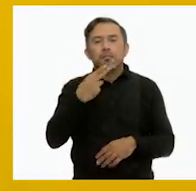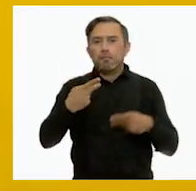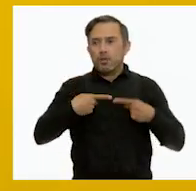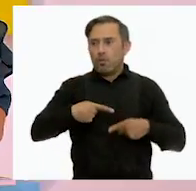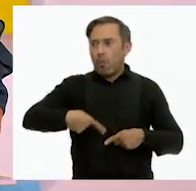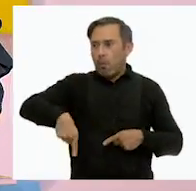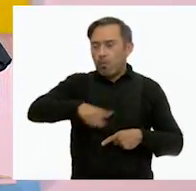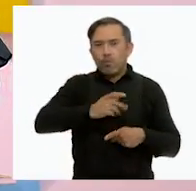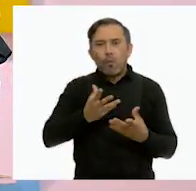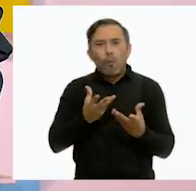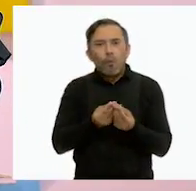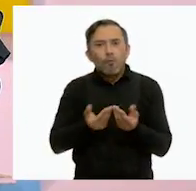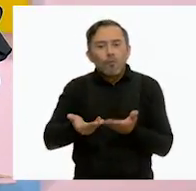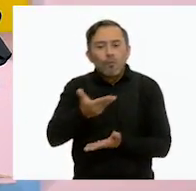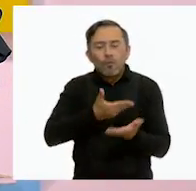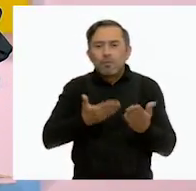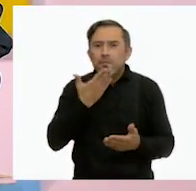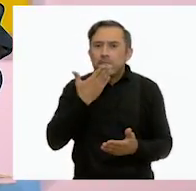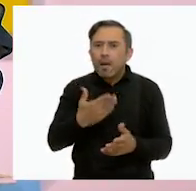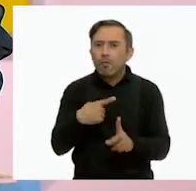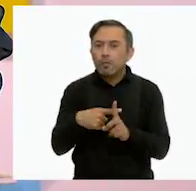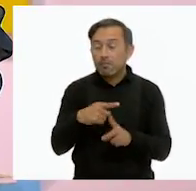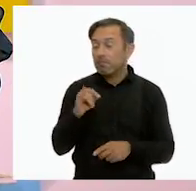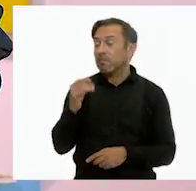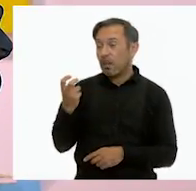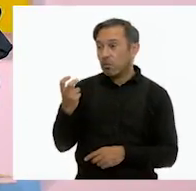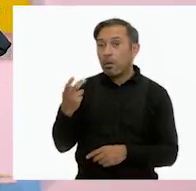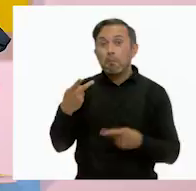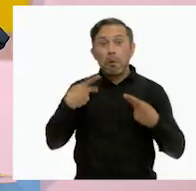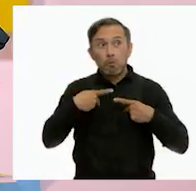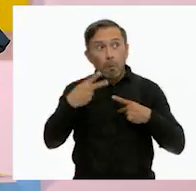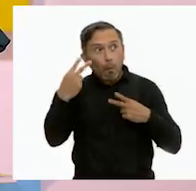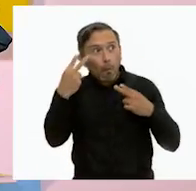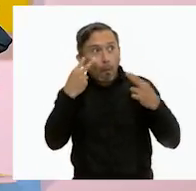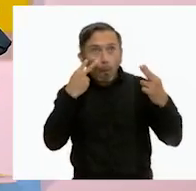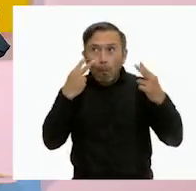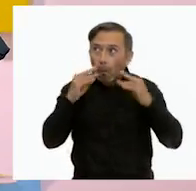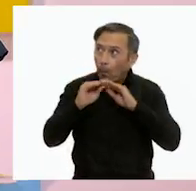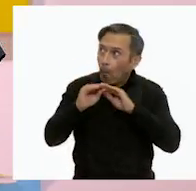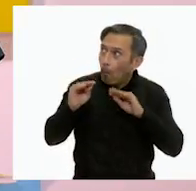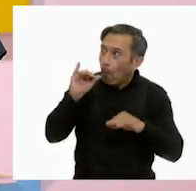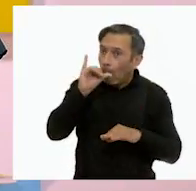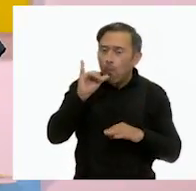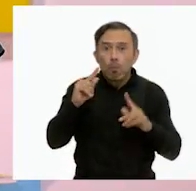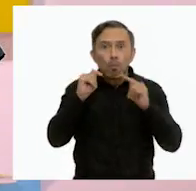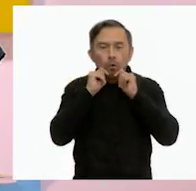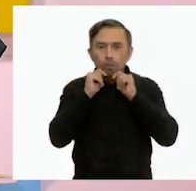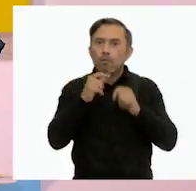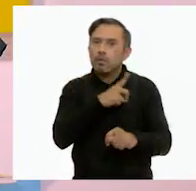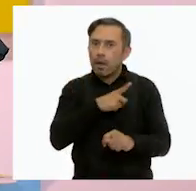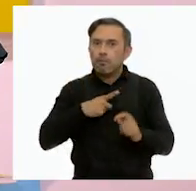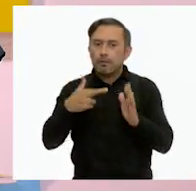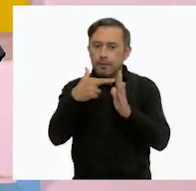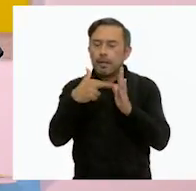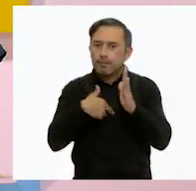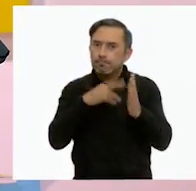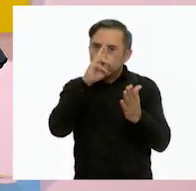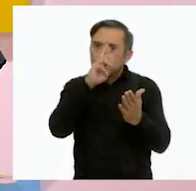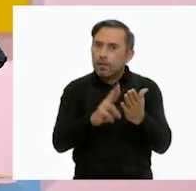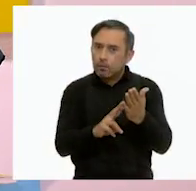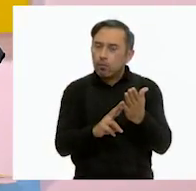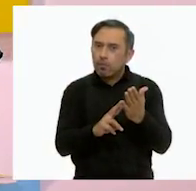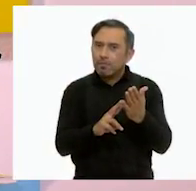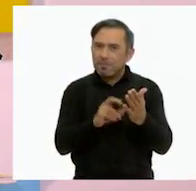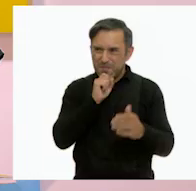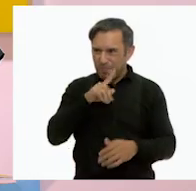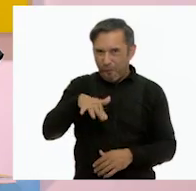todos. Así es, y que no importa que no haya nadie viéndonos, debemos de seguir respetando las reglas, como en este caso pasó con